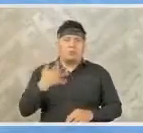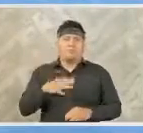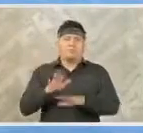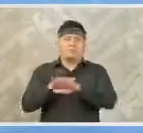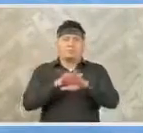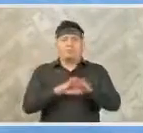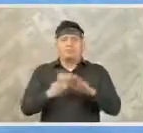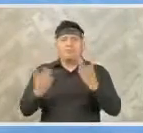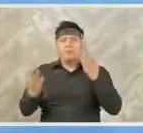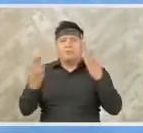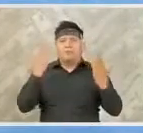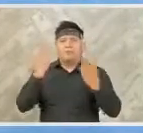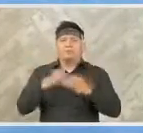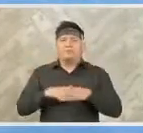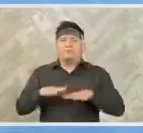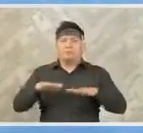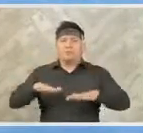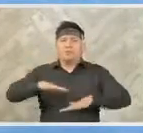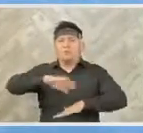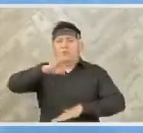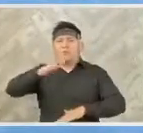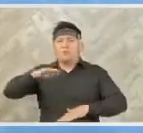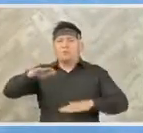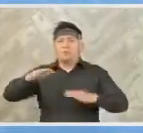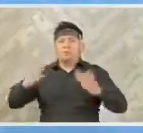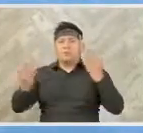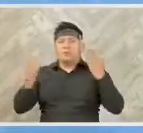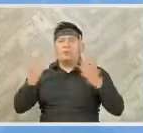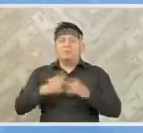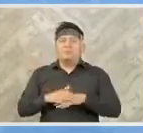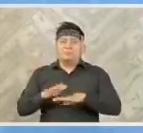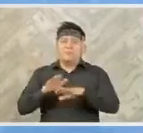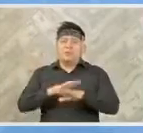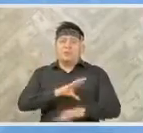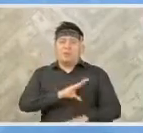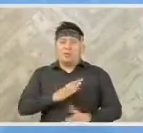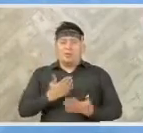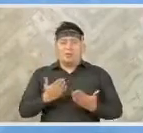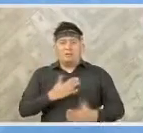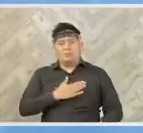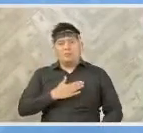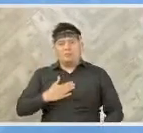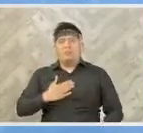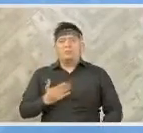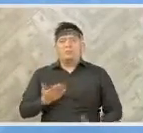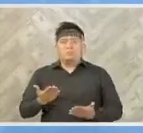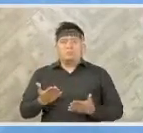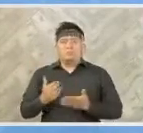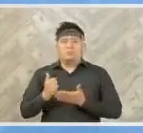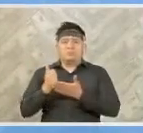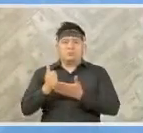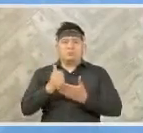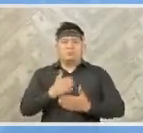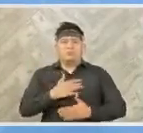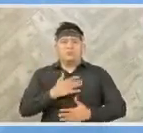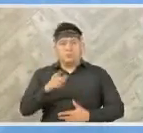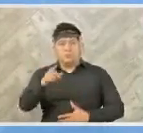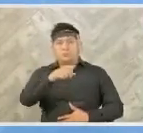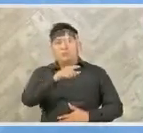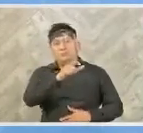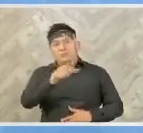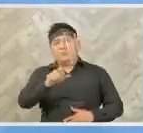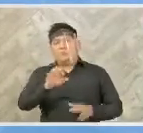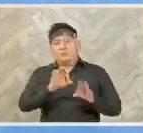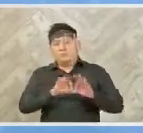en el campo y en la zona urbana a nuestros ciudadanos. Aquí está la alcaldía, aquí estamos para aportar, pero sin ustedes esto